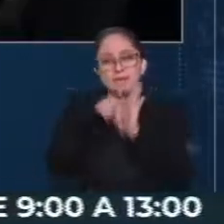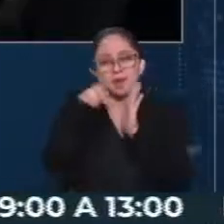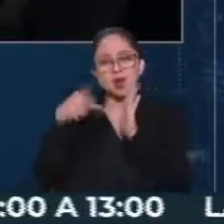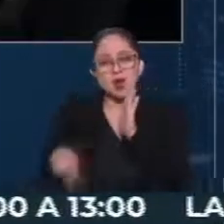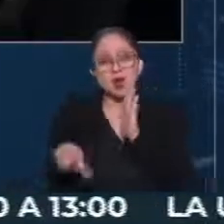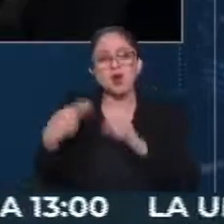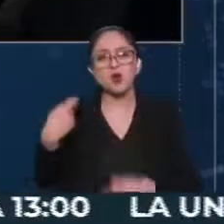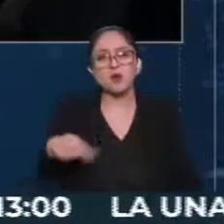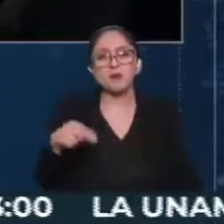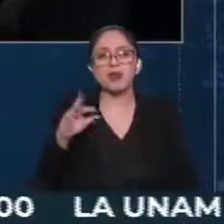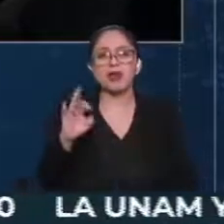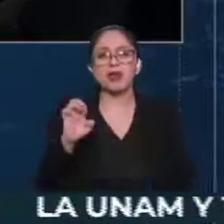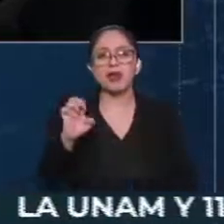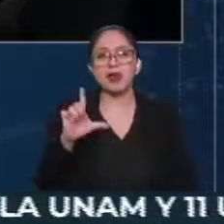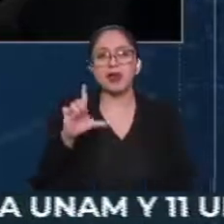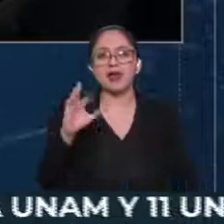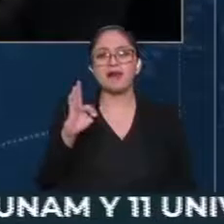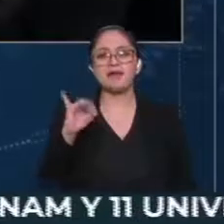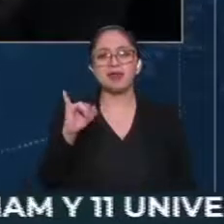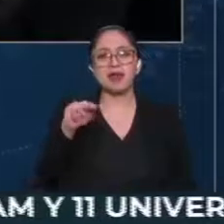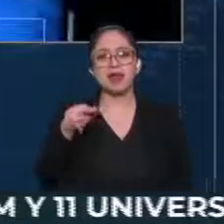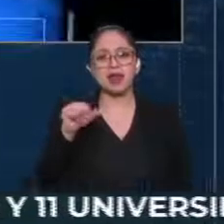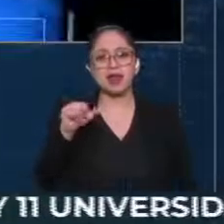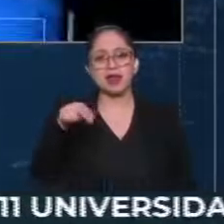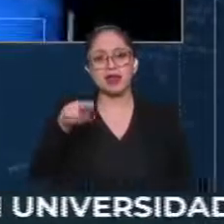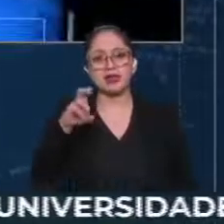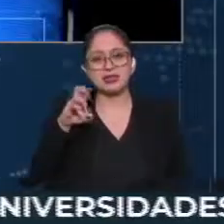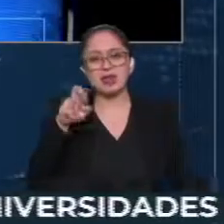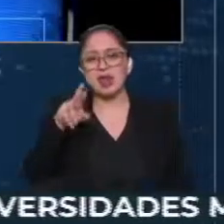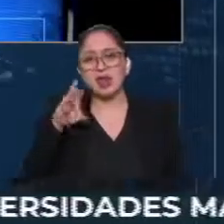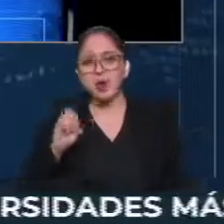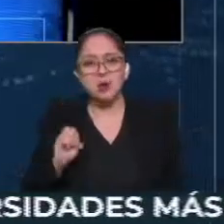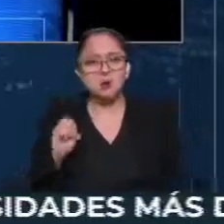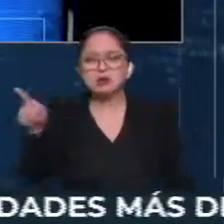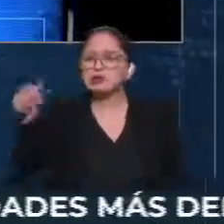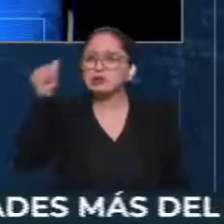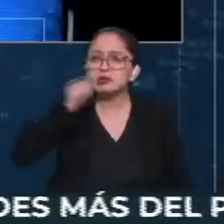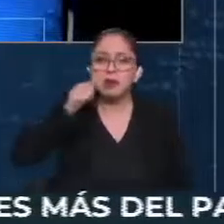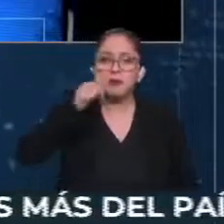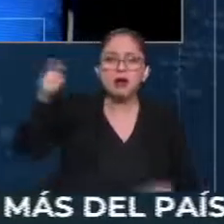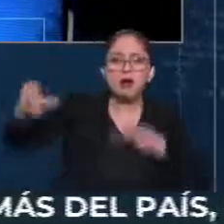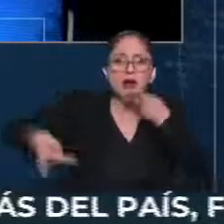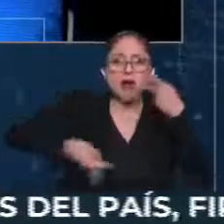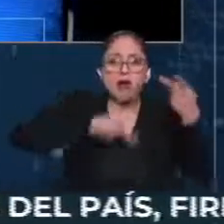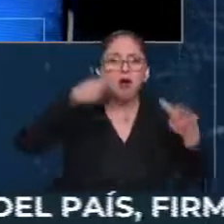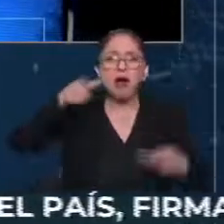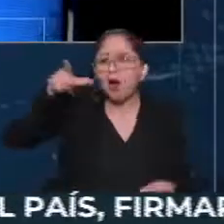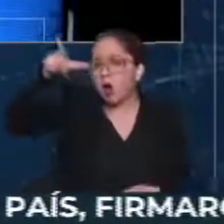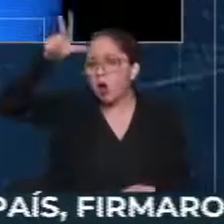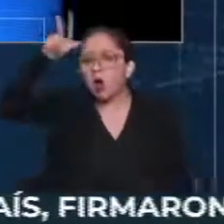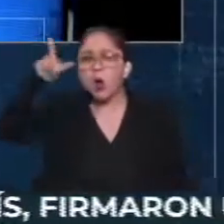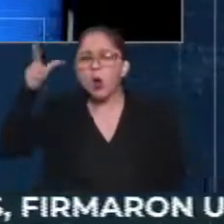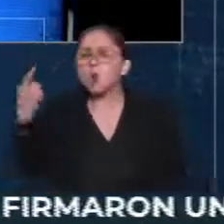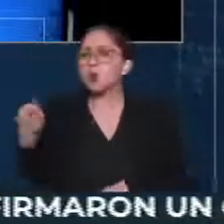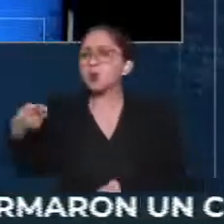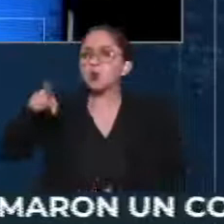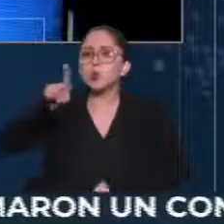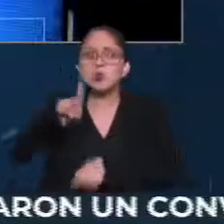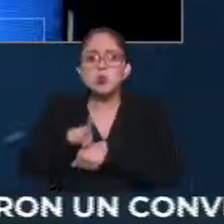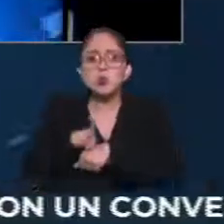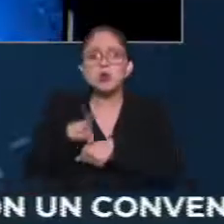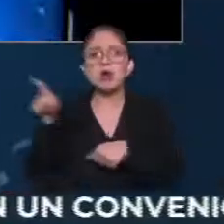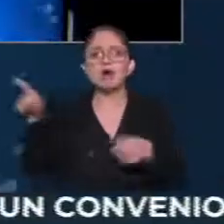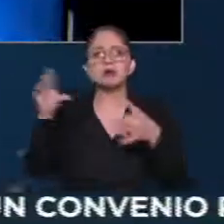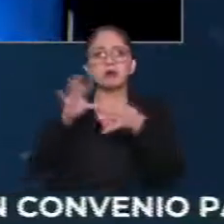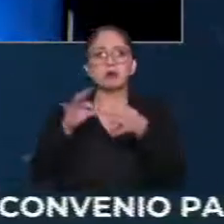El Financiero. Son puras cuestiones locas, ideas que él tiene. Se levanta un día el señor, dice, hoy